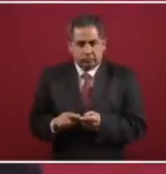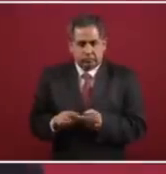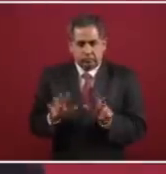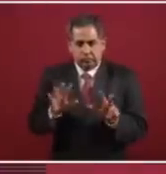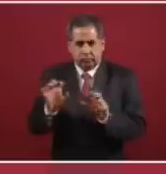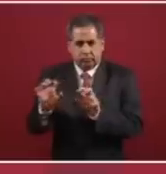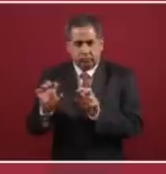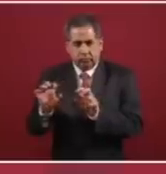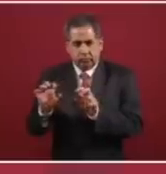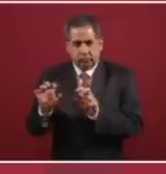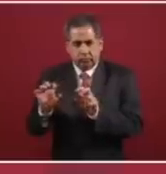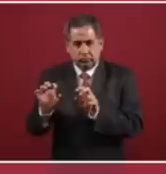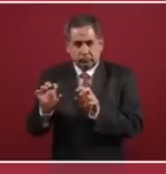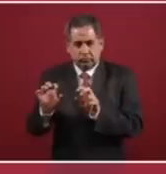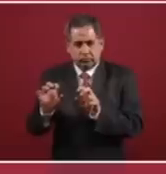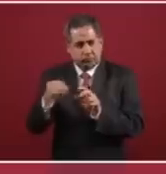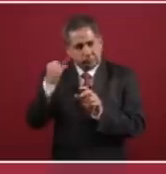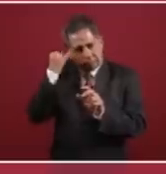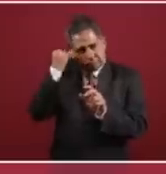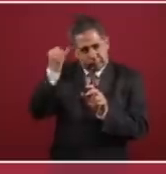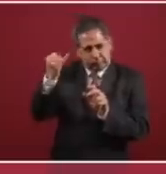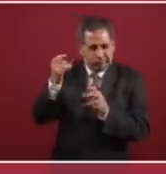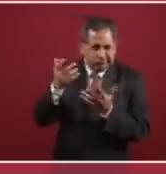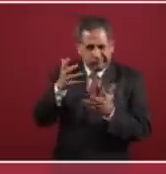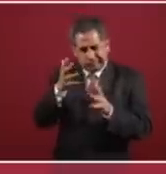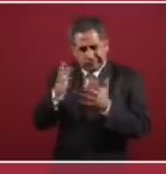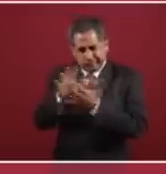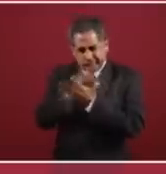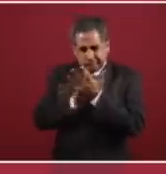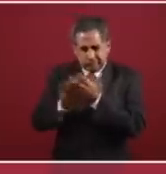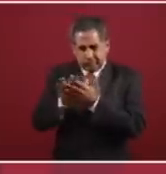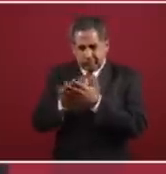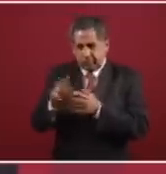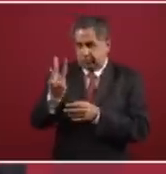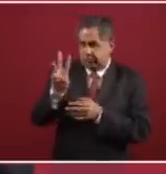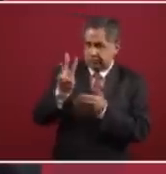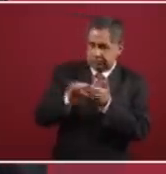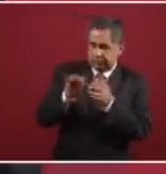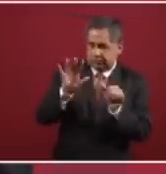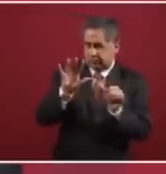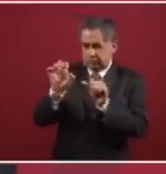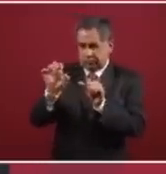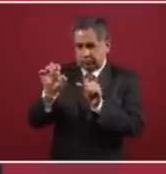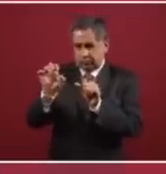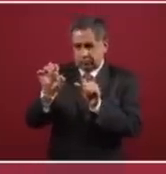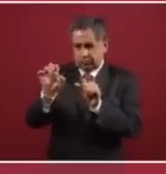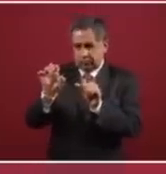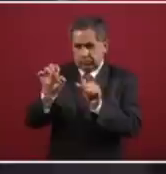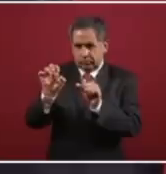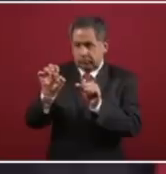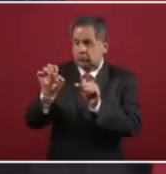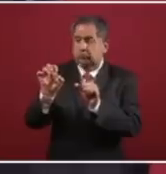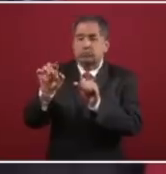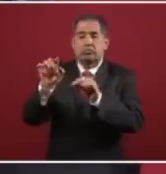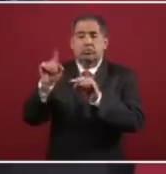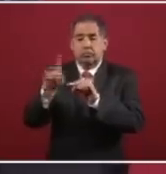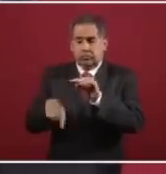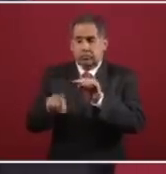800. Se da la idea de que de los 3,600 es una reducción de